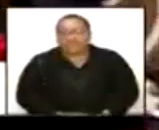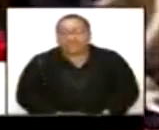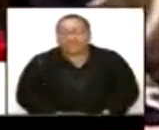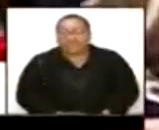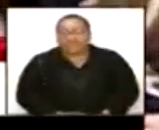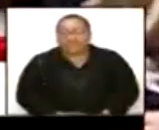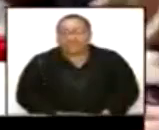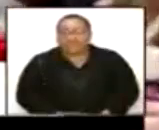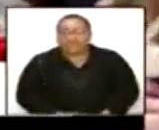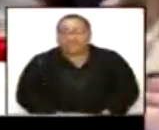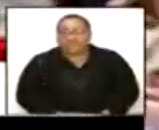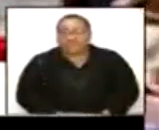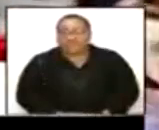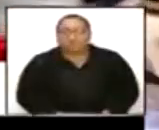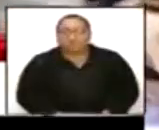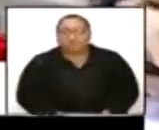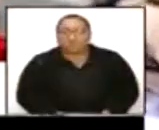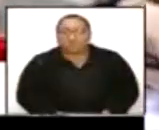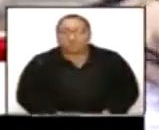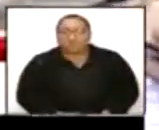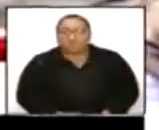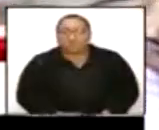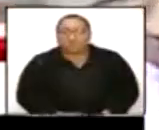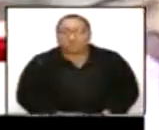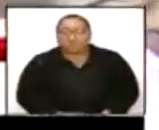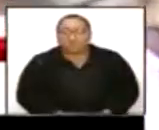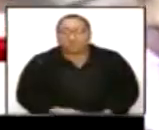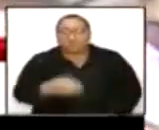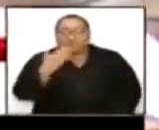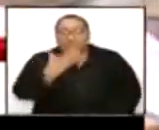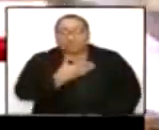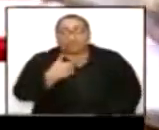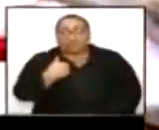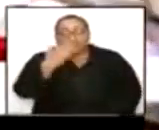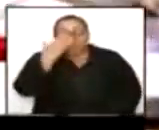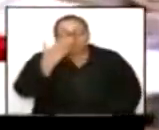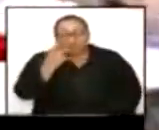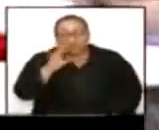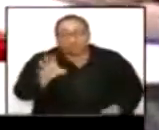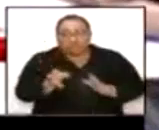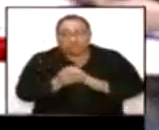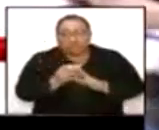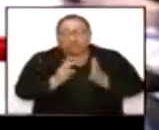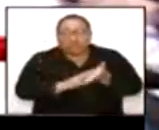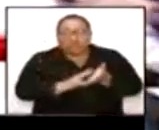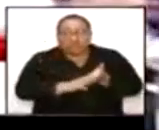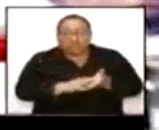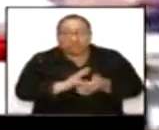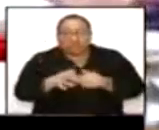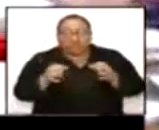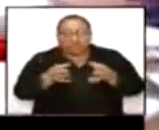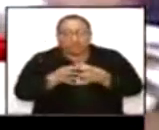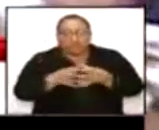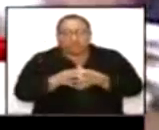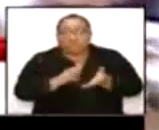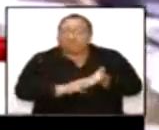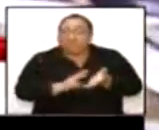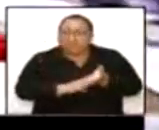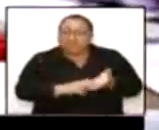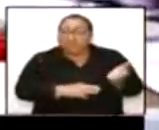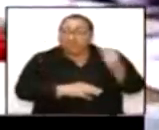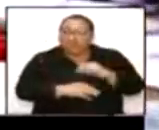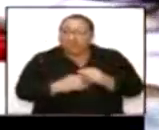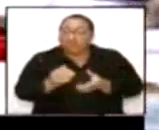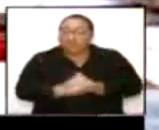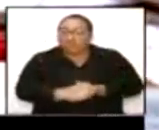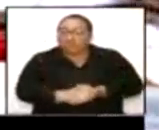Muchas gracias, presidente. Por su intermedio, presidente, quiero saludar a la adjunta de la Defensoría del Pueblo, a todo el equipo de la Defensoría del Pueblo que ha venido